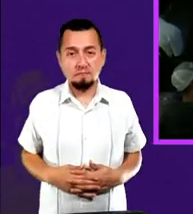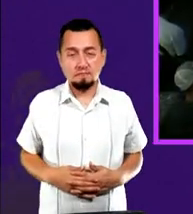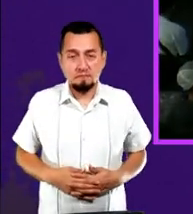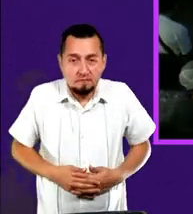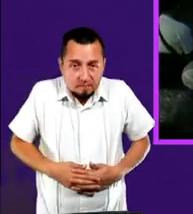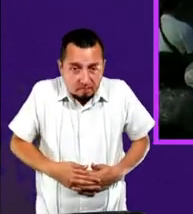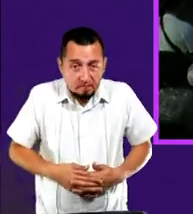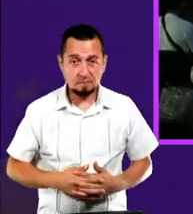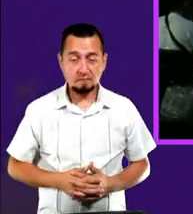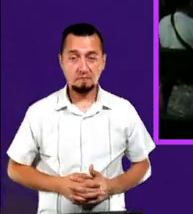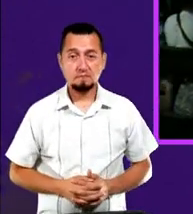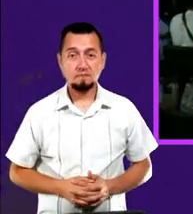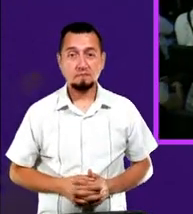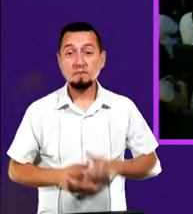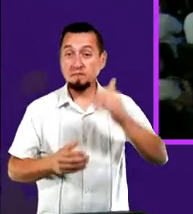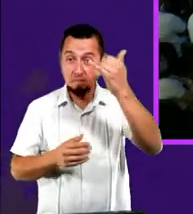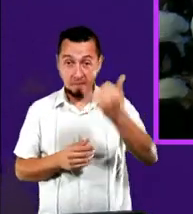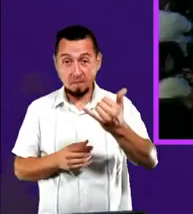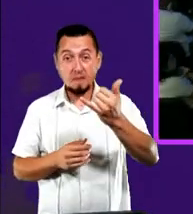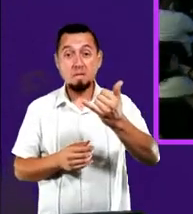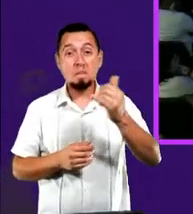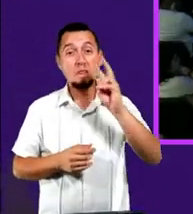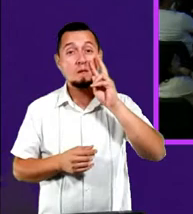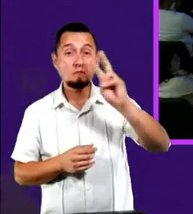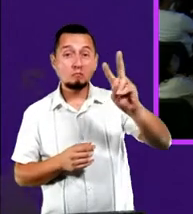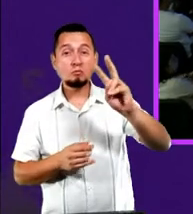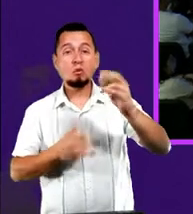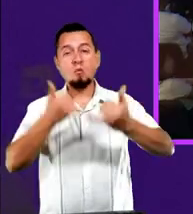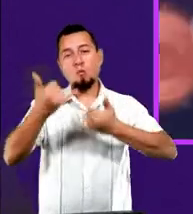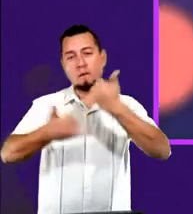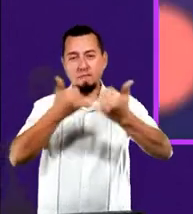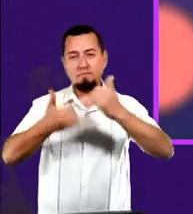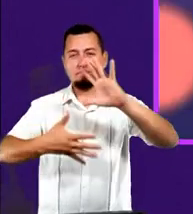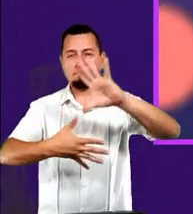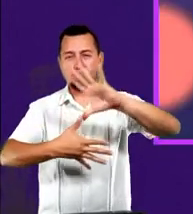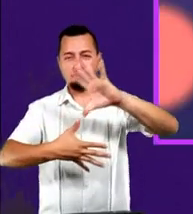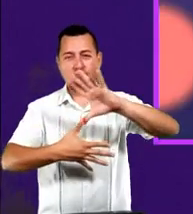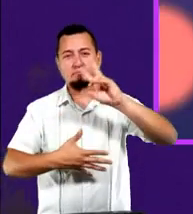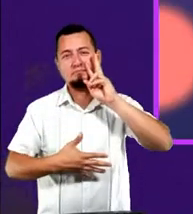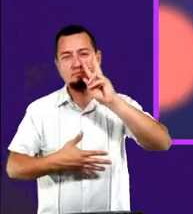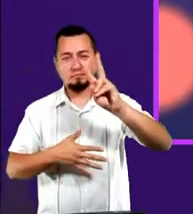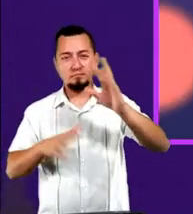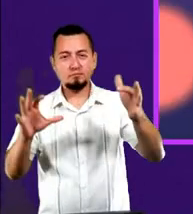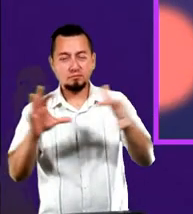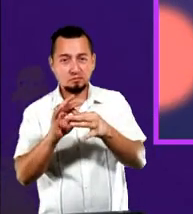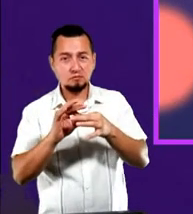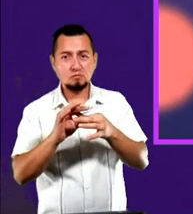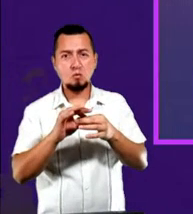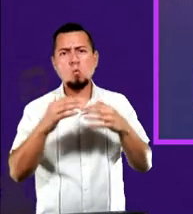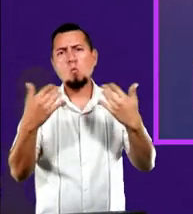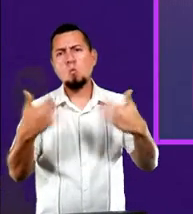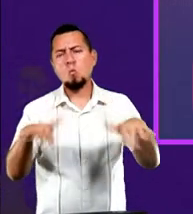Evidentemente, los Juegos Panamericanos, que fue otro evento muy relevante en el 2011.